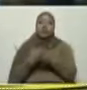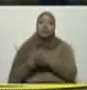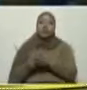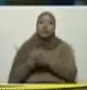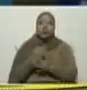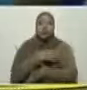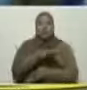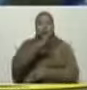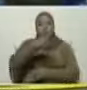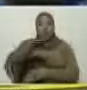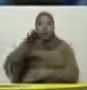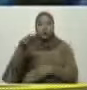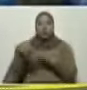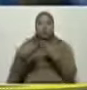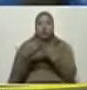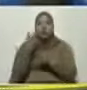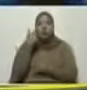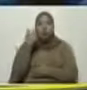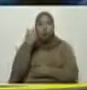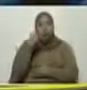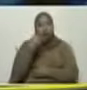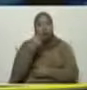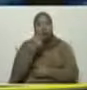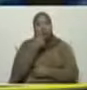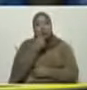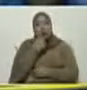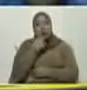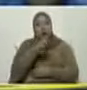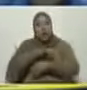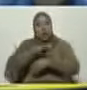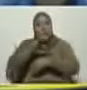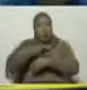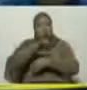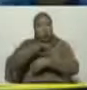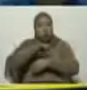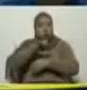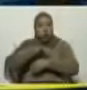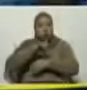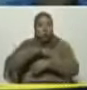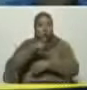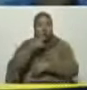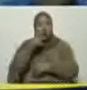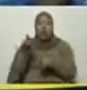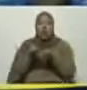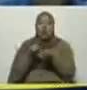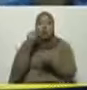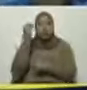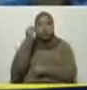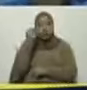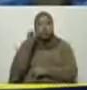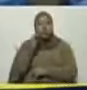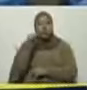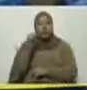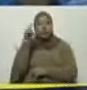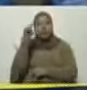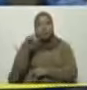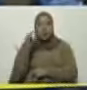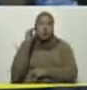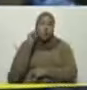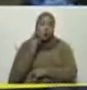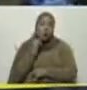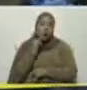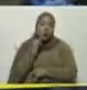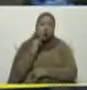montaña del pichincha allá en Quito ciudad hermosa subestimaron a bolívar porque era pequeño de este tamaño